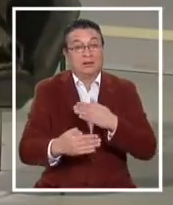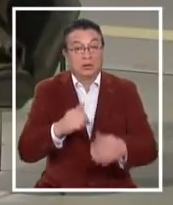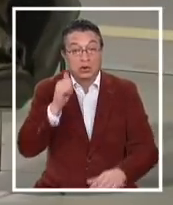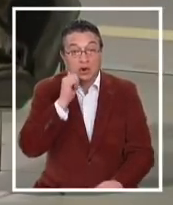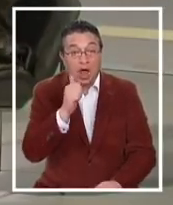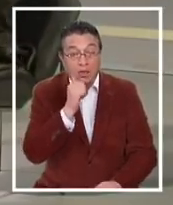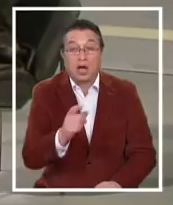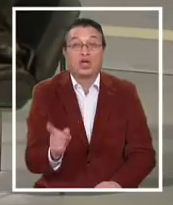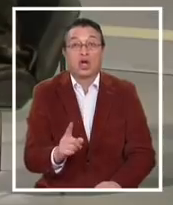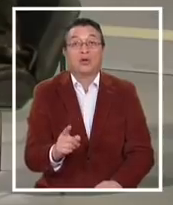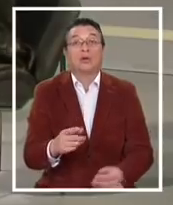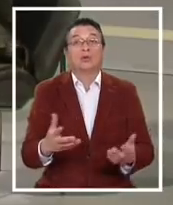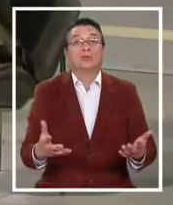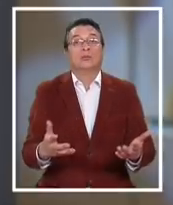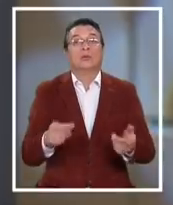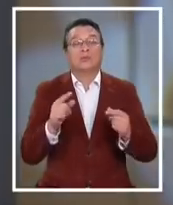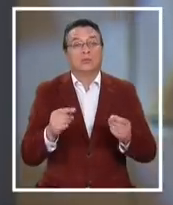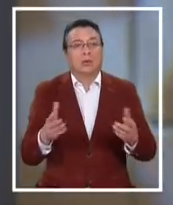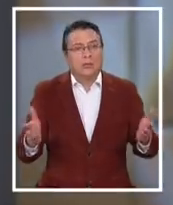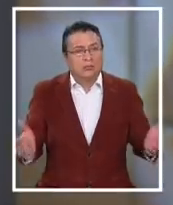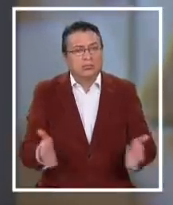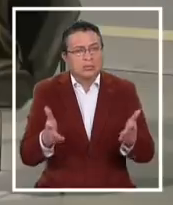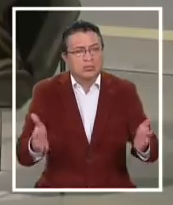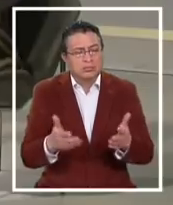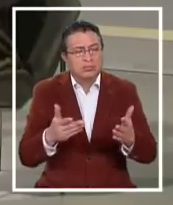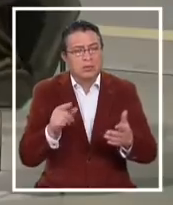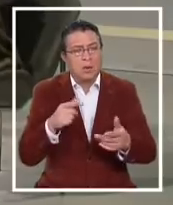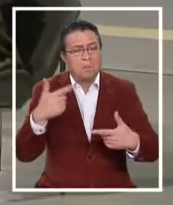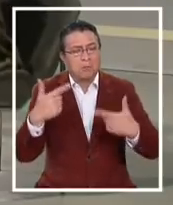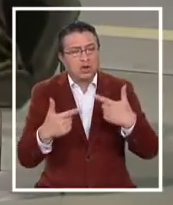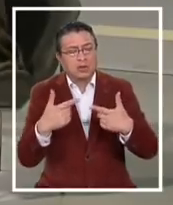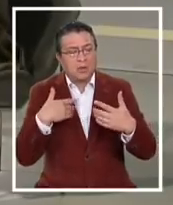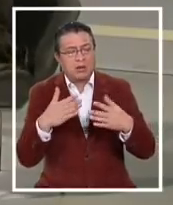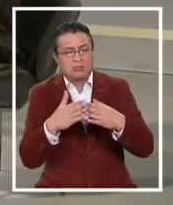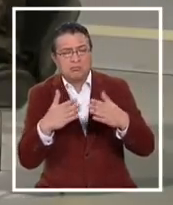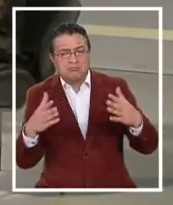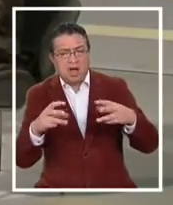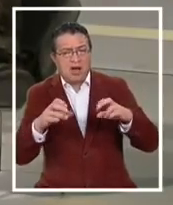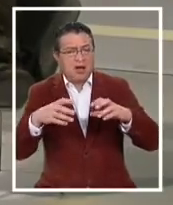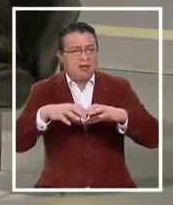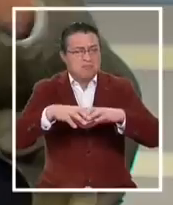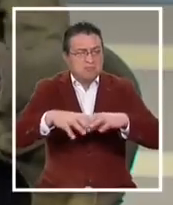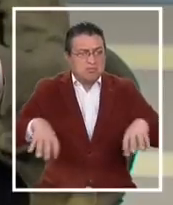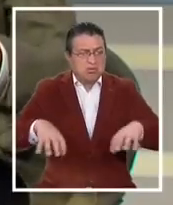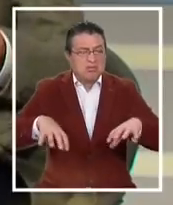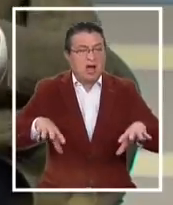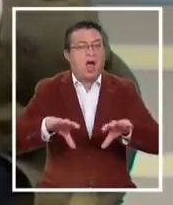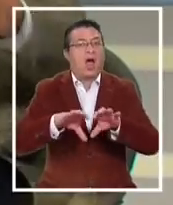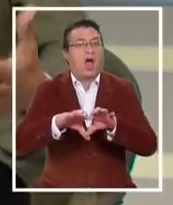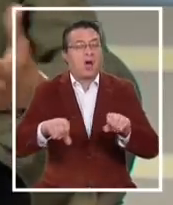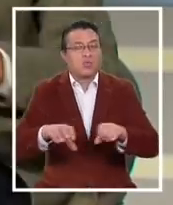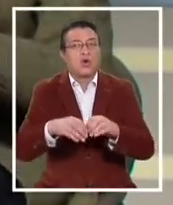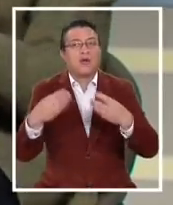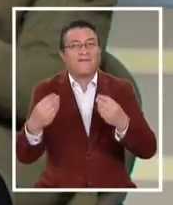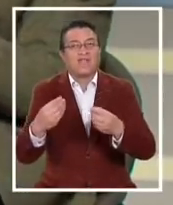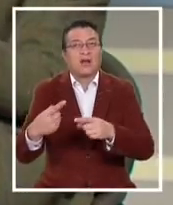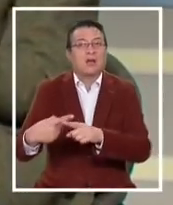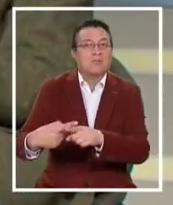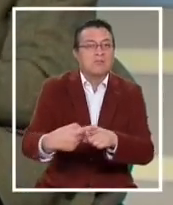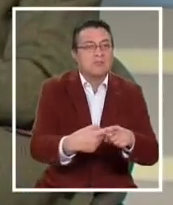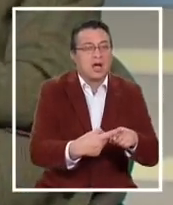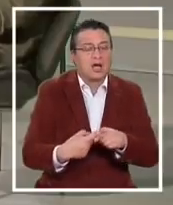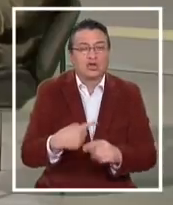día. Entonces, ¿hasta qué punto seguir empujando esas políticas no distancia más las posiciones de acordar un bien común para el